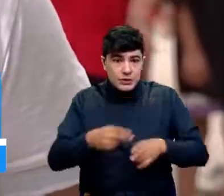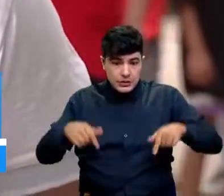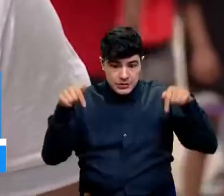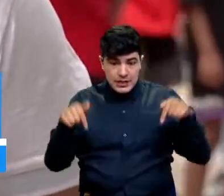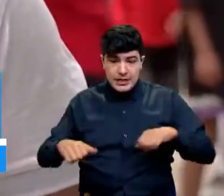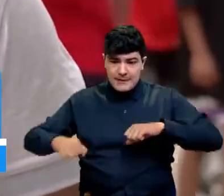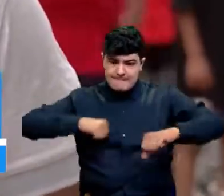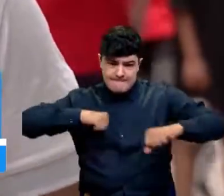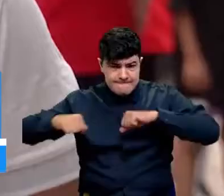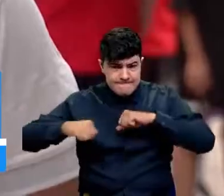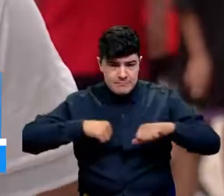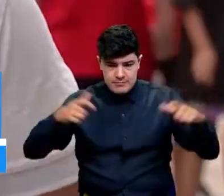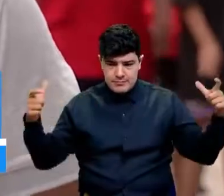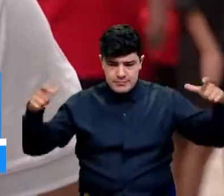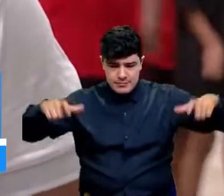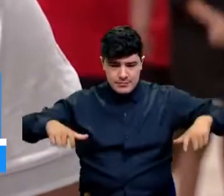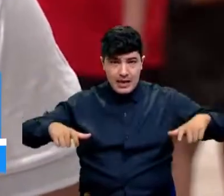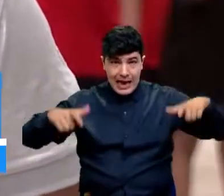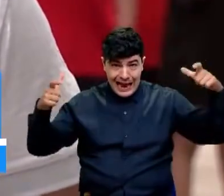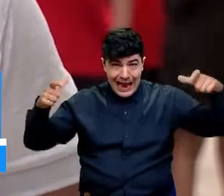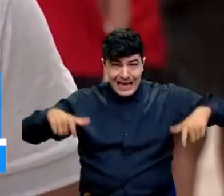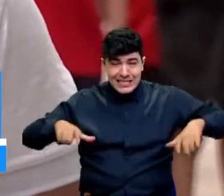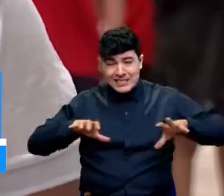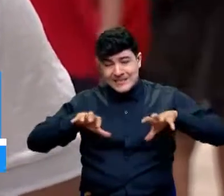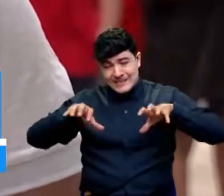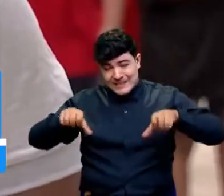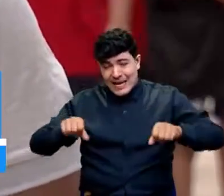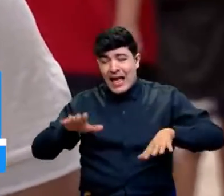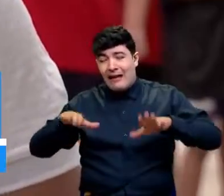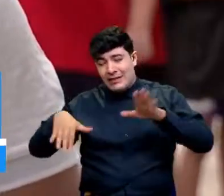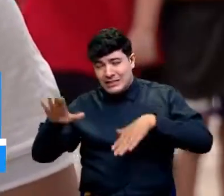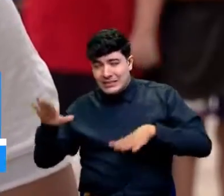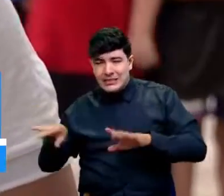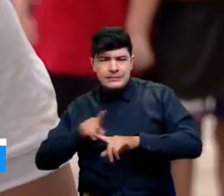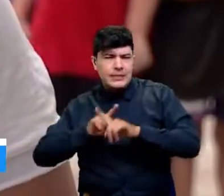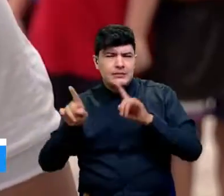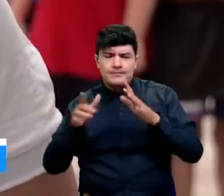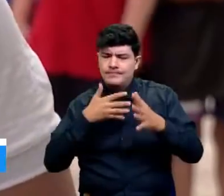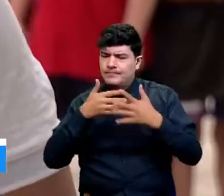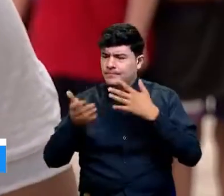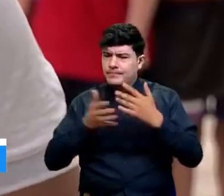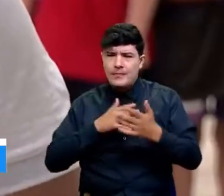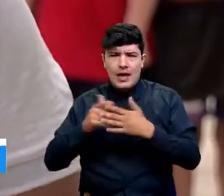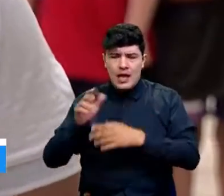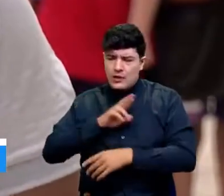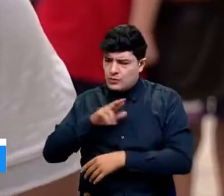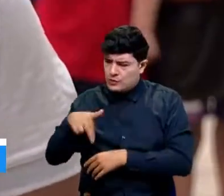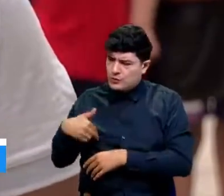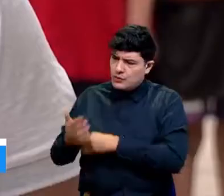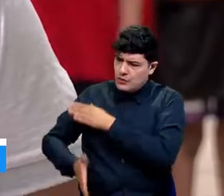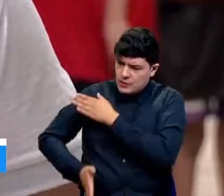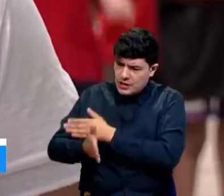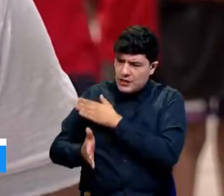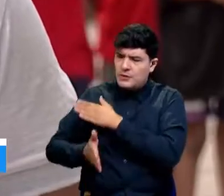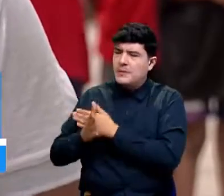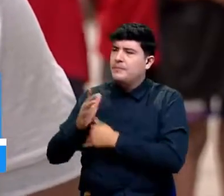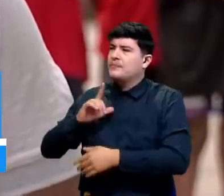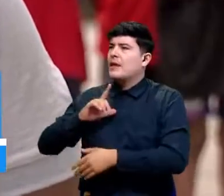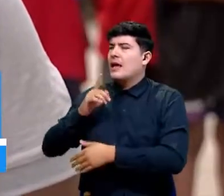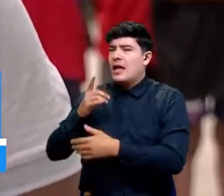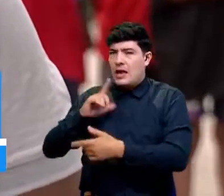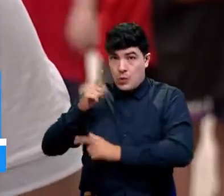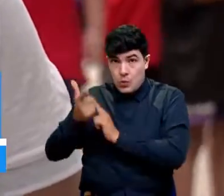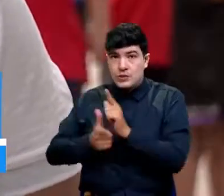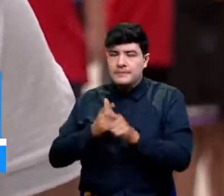cancha, aunque la cancha la tenemos un poquito descuidada, pero estamos con el alcalde, con